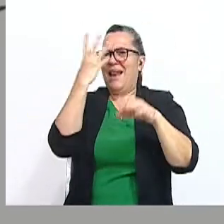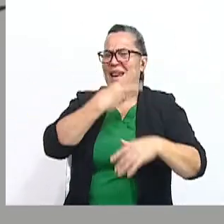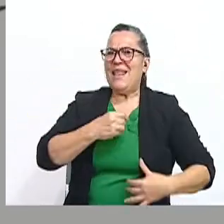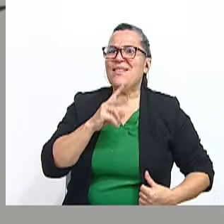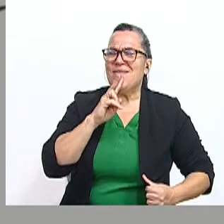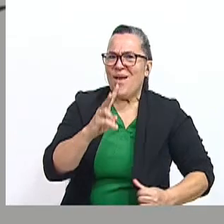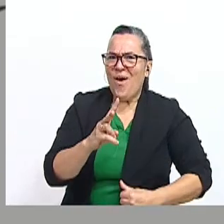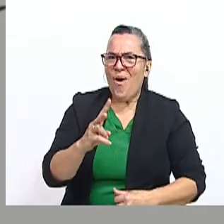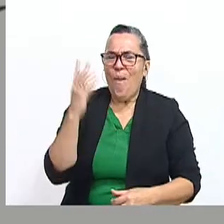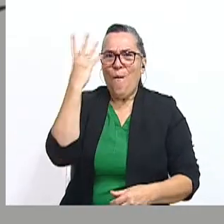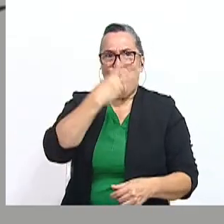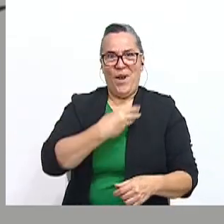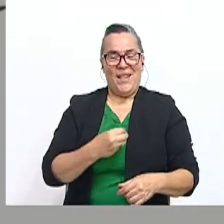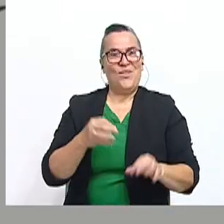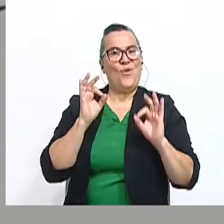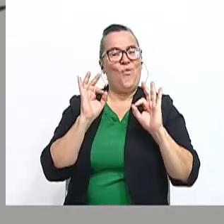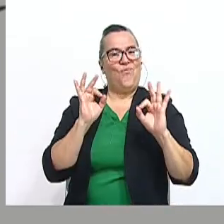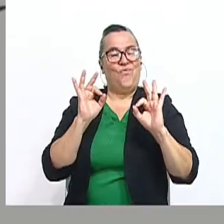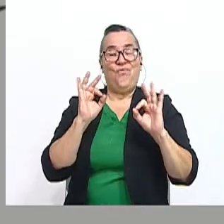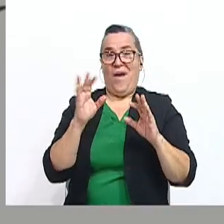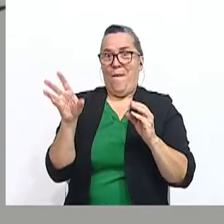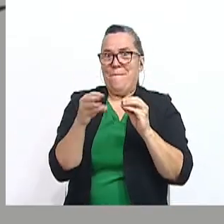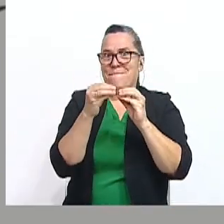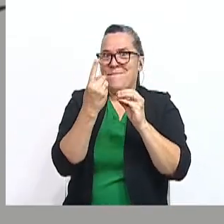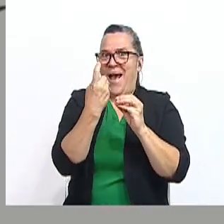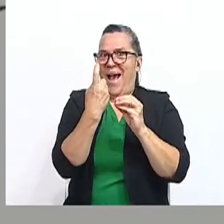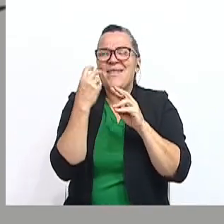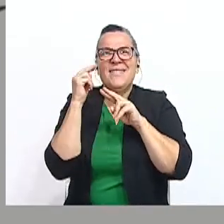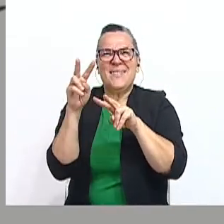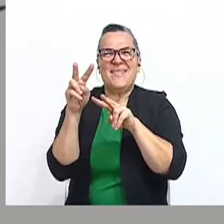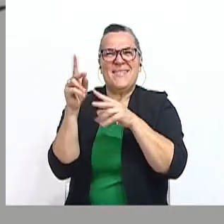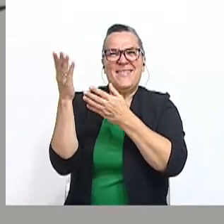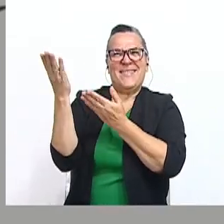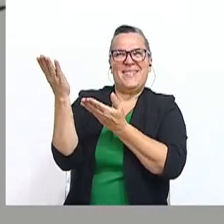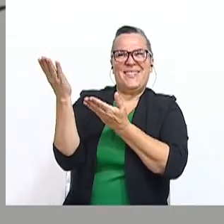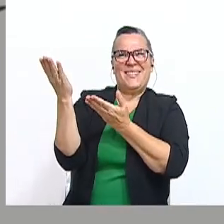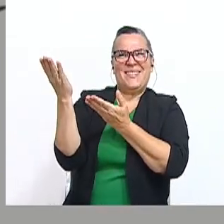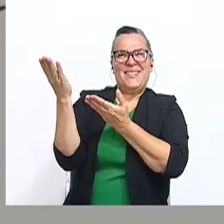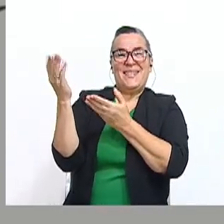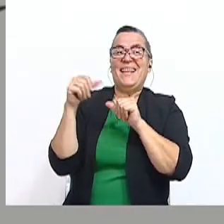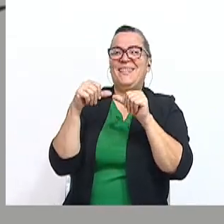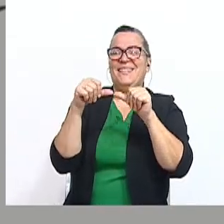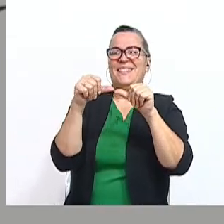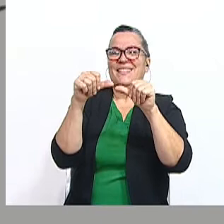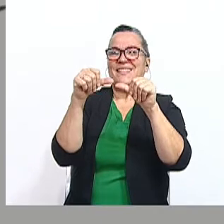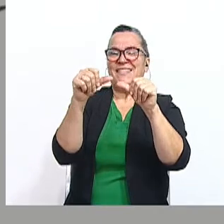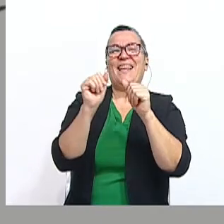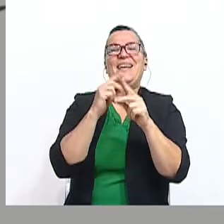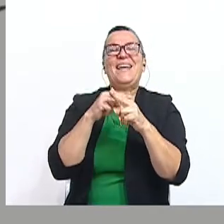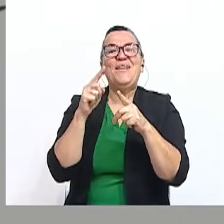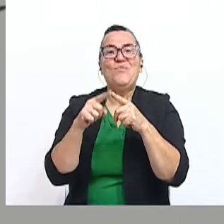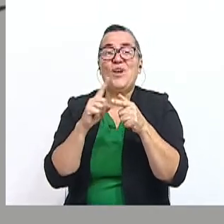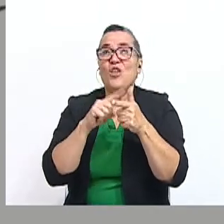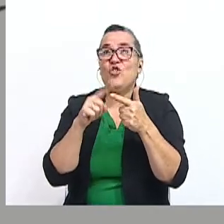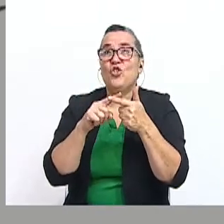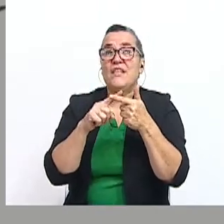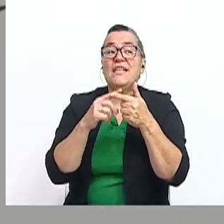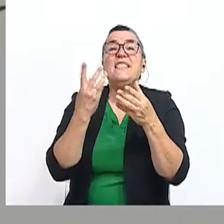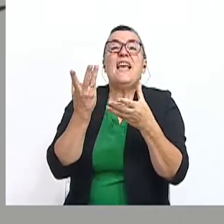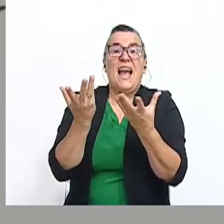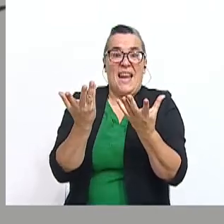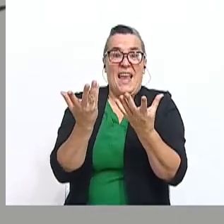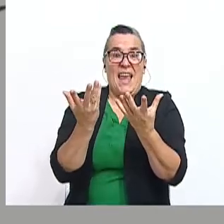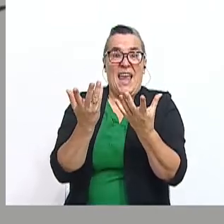¿verdad? Bonito. Bueno, hay más. ¿Quieren verlo? Bueno, seguimos entonces. Ya vimos los alternos